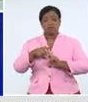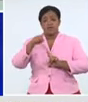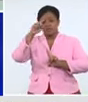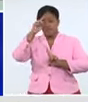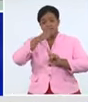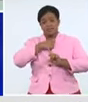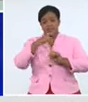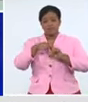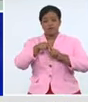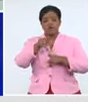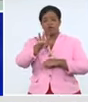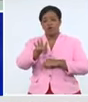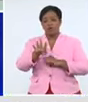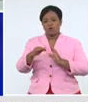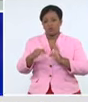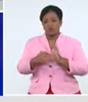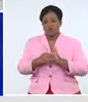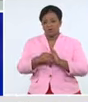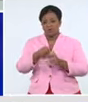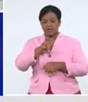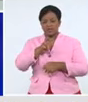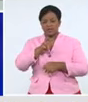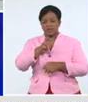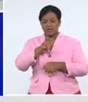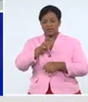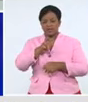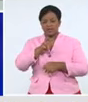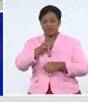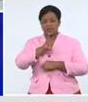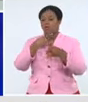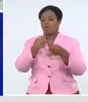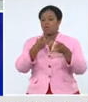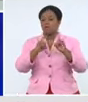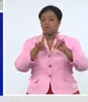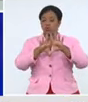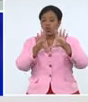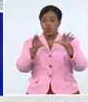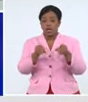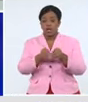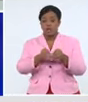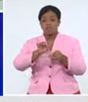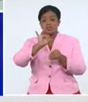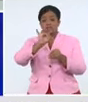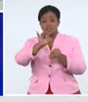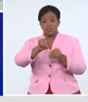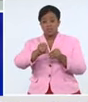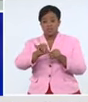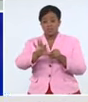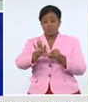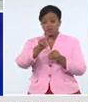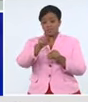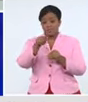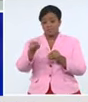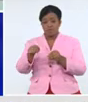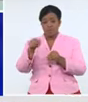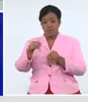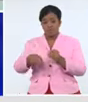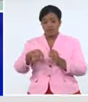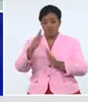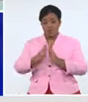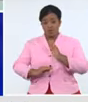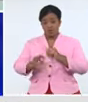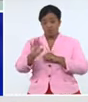7.434. Han fallecido 700 con la enfermedad en estos primeros 24